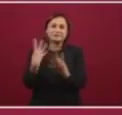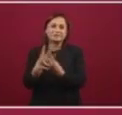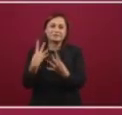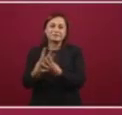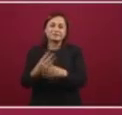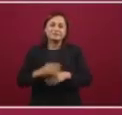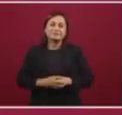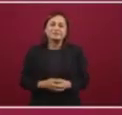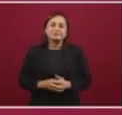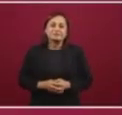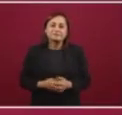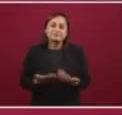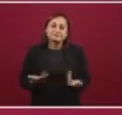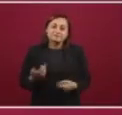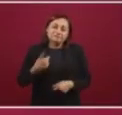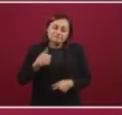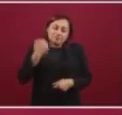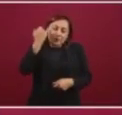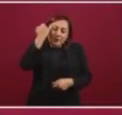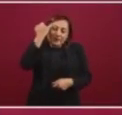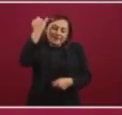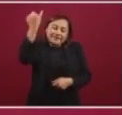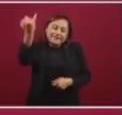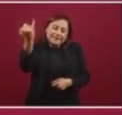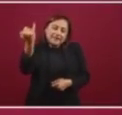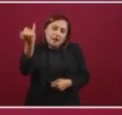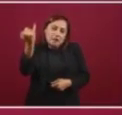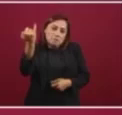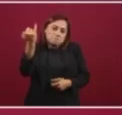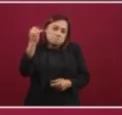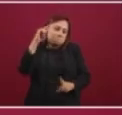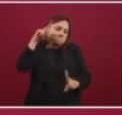yo soy idealista.